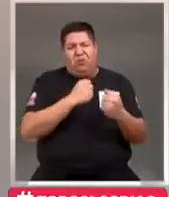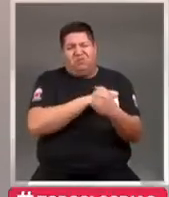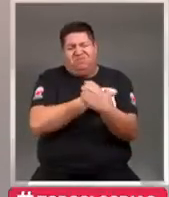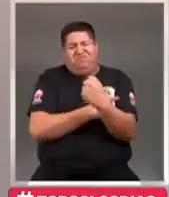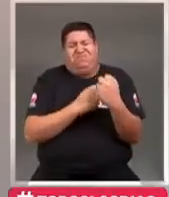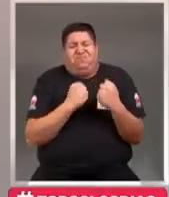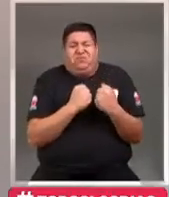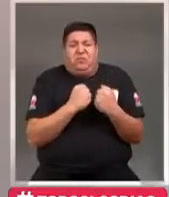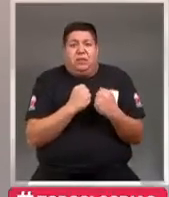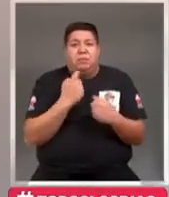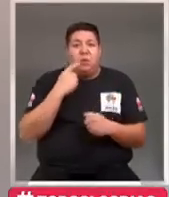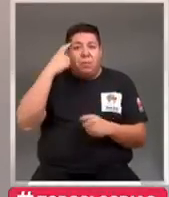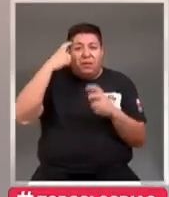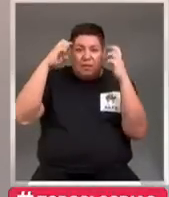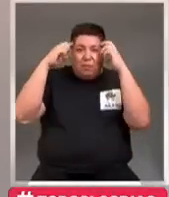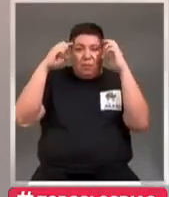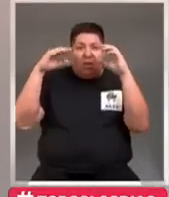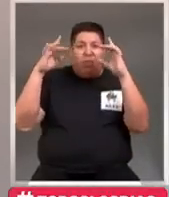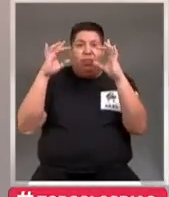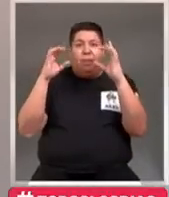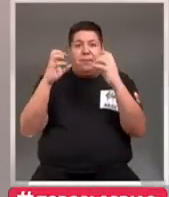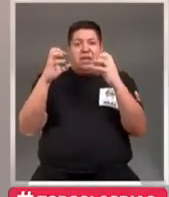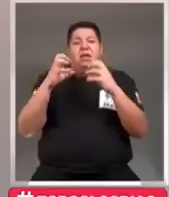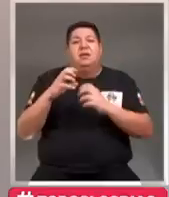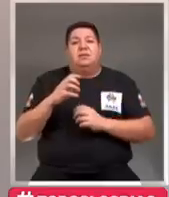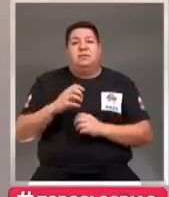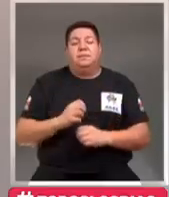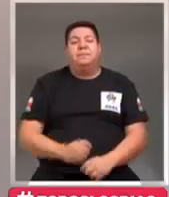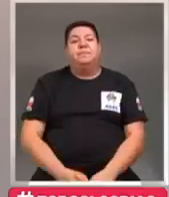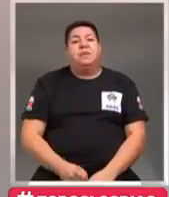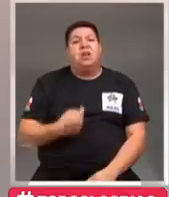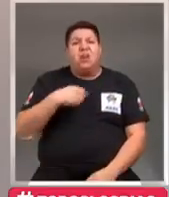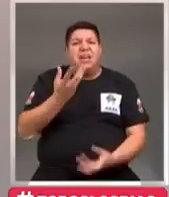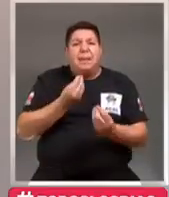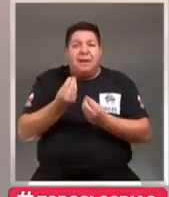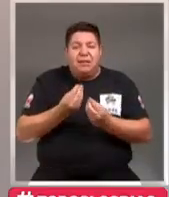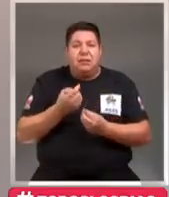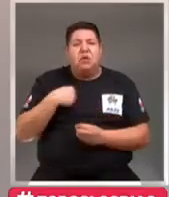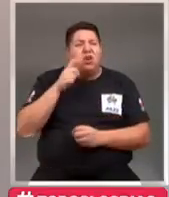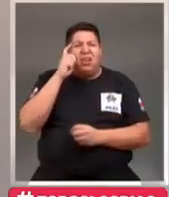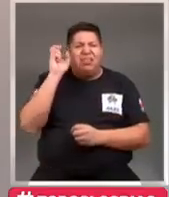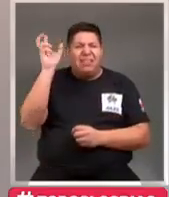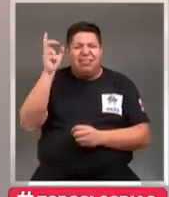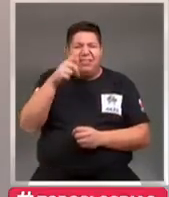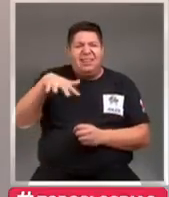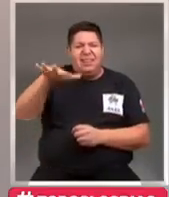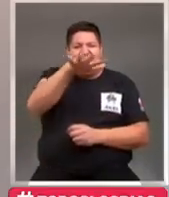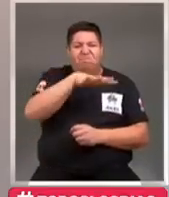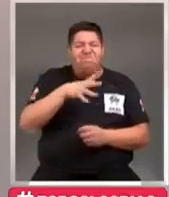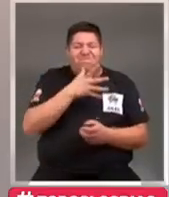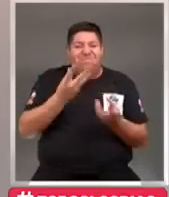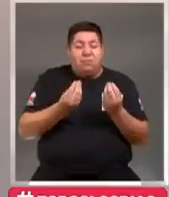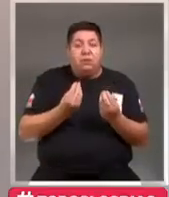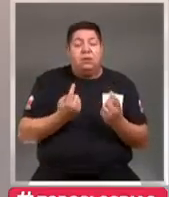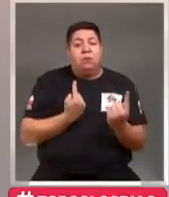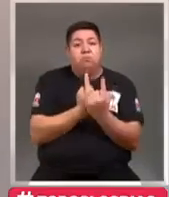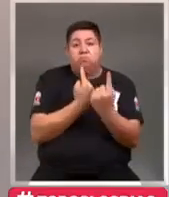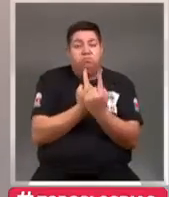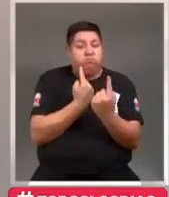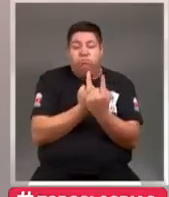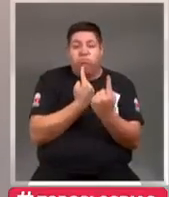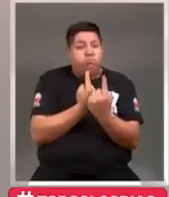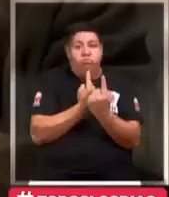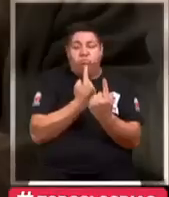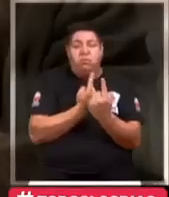le iba a dar un infarto cerebral. No sabía qué pasaba, no entendía nada. Estuve con ella en todo momento.